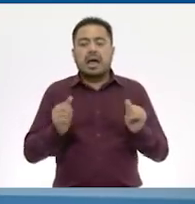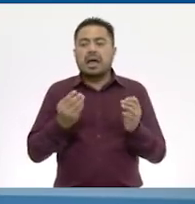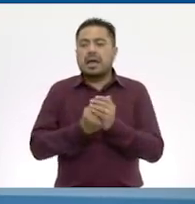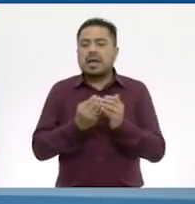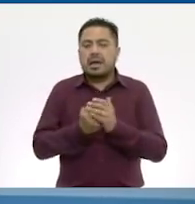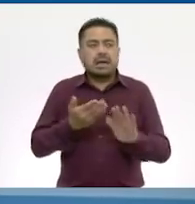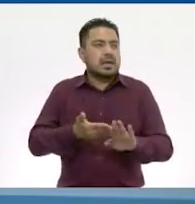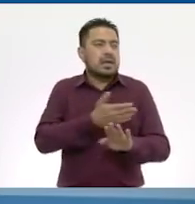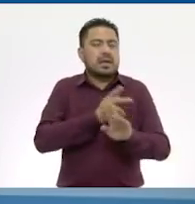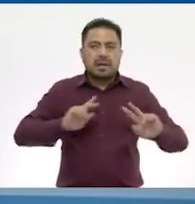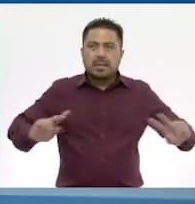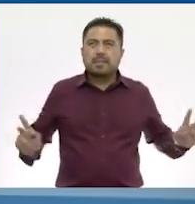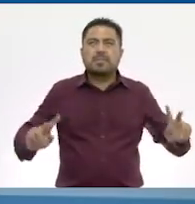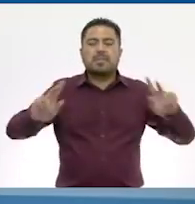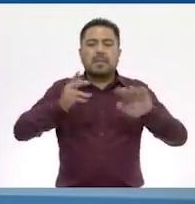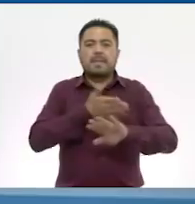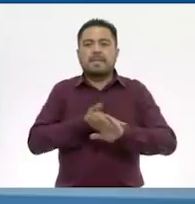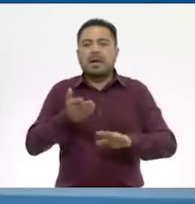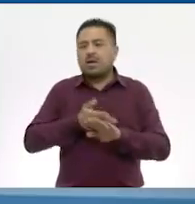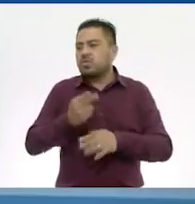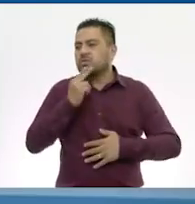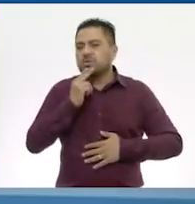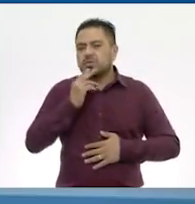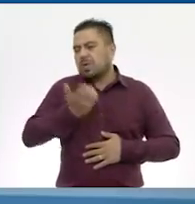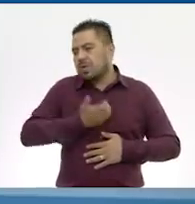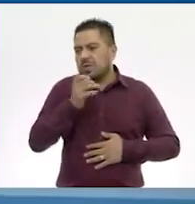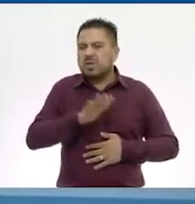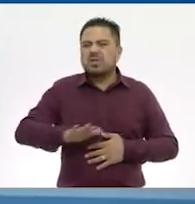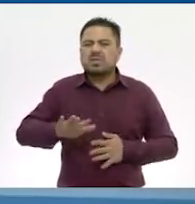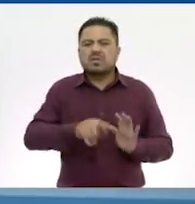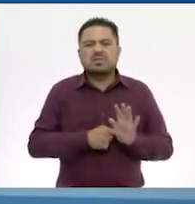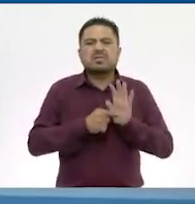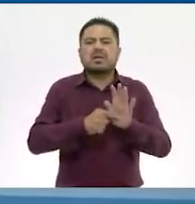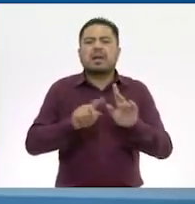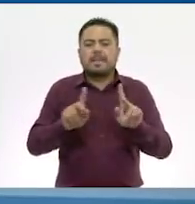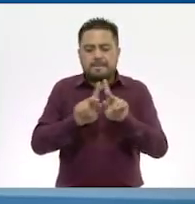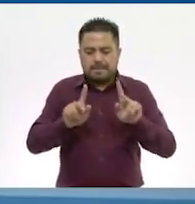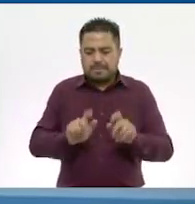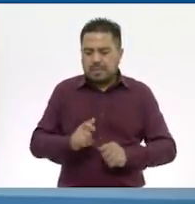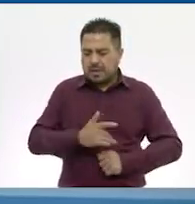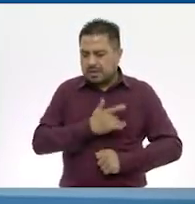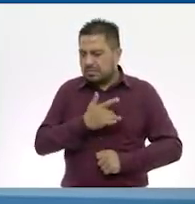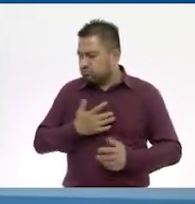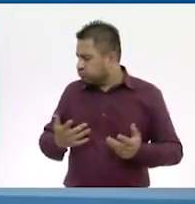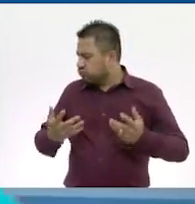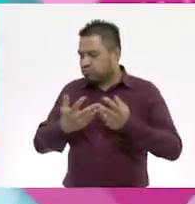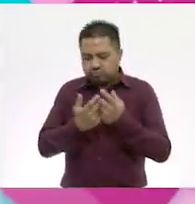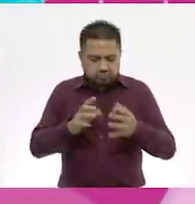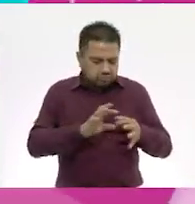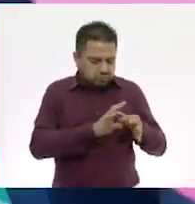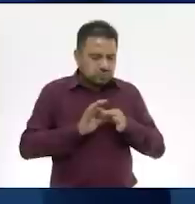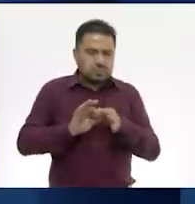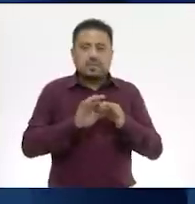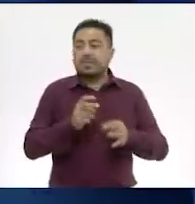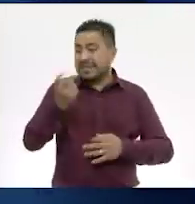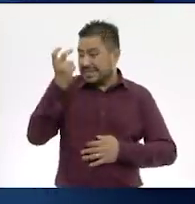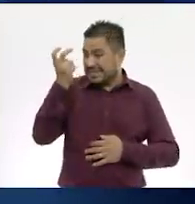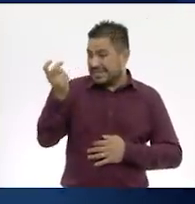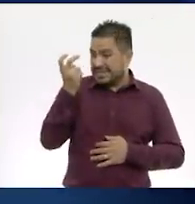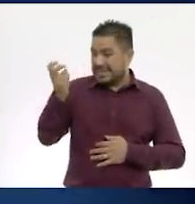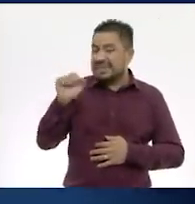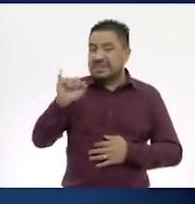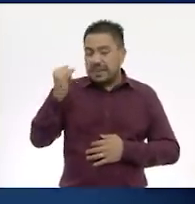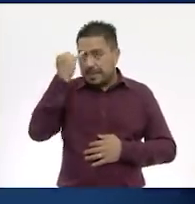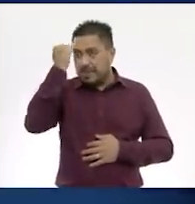las palomas blancas suelen usarse para mostrar paz y solidaridad. Exactamente. Justo